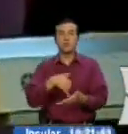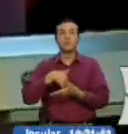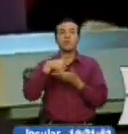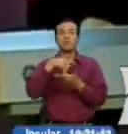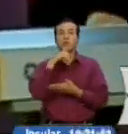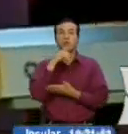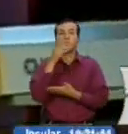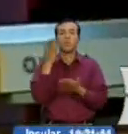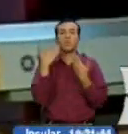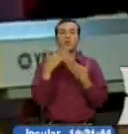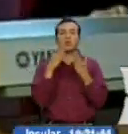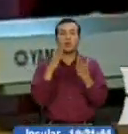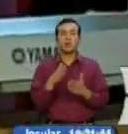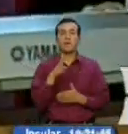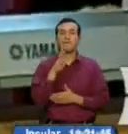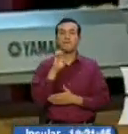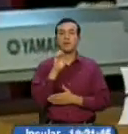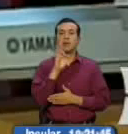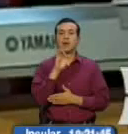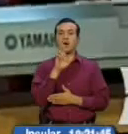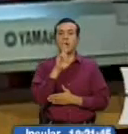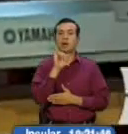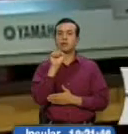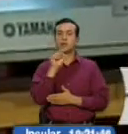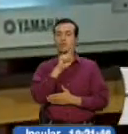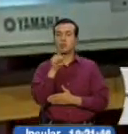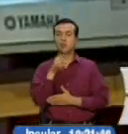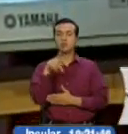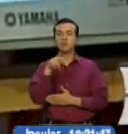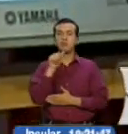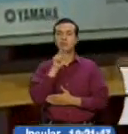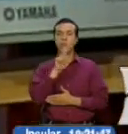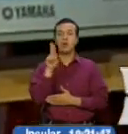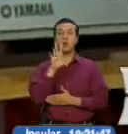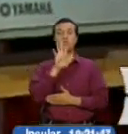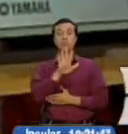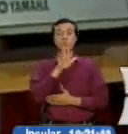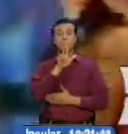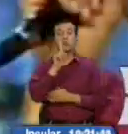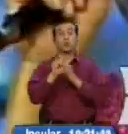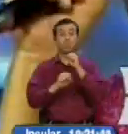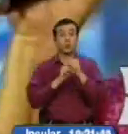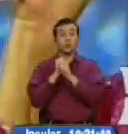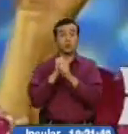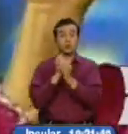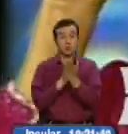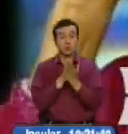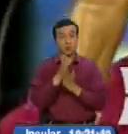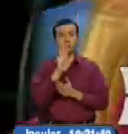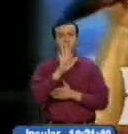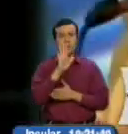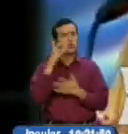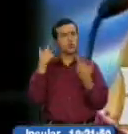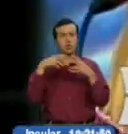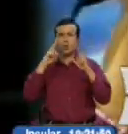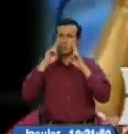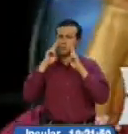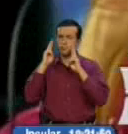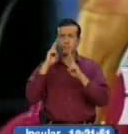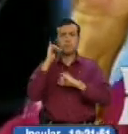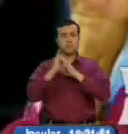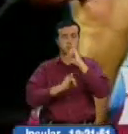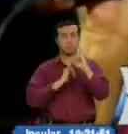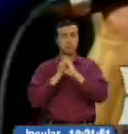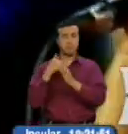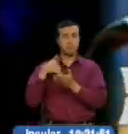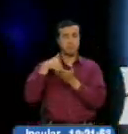otorgado a la guayaquileña Beatriz Parra, una soprano con 50 años de carrera artística. Ha ganado varios reconocimientos internacionales